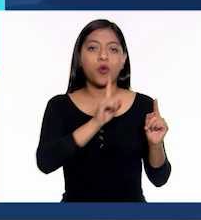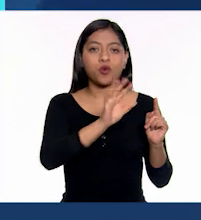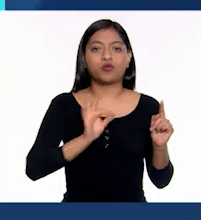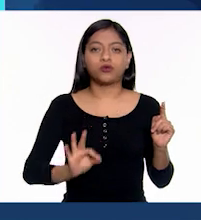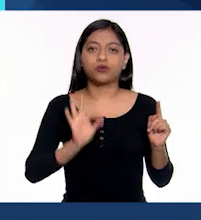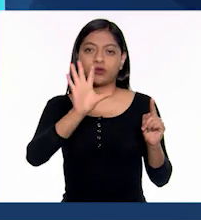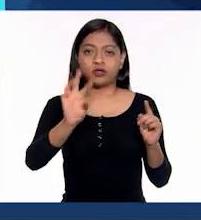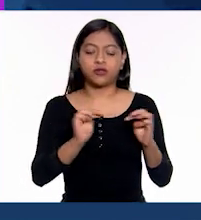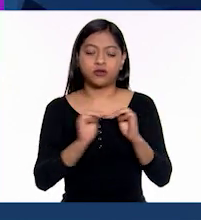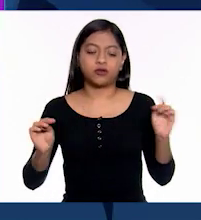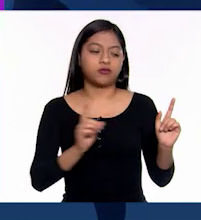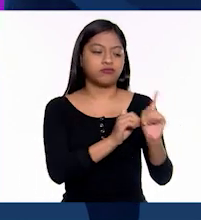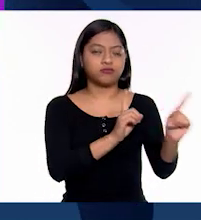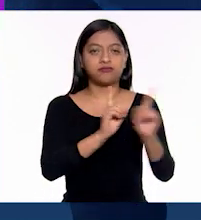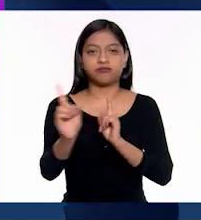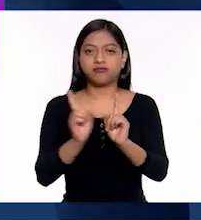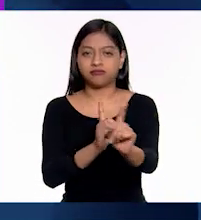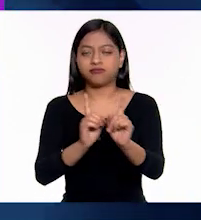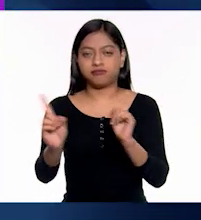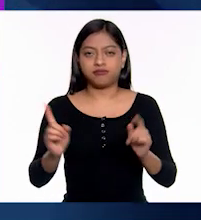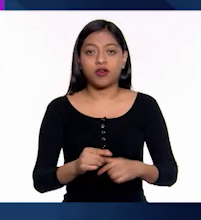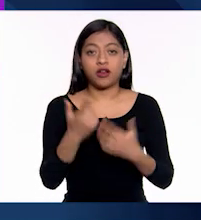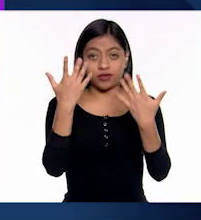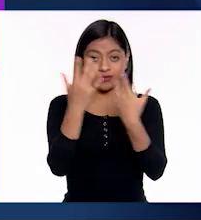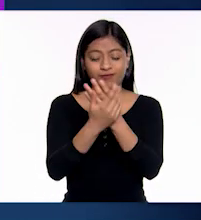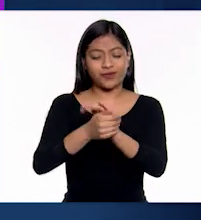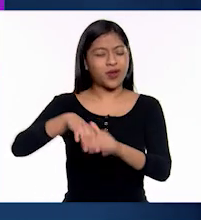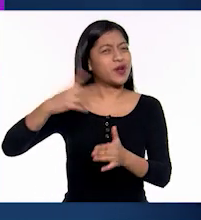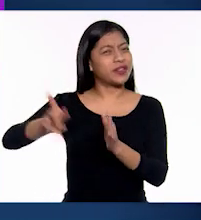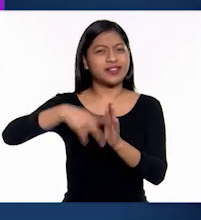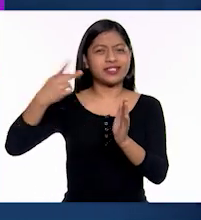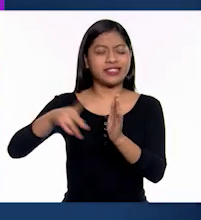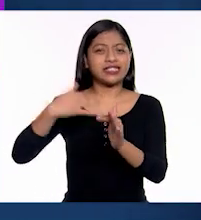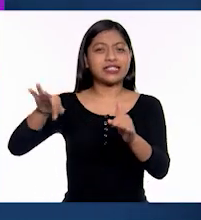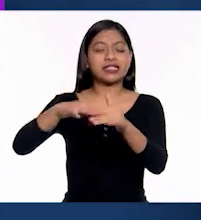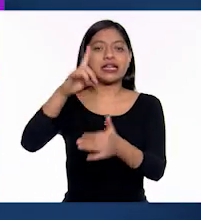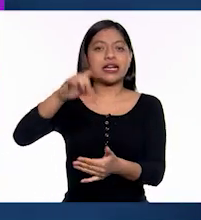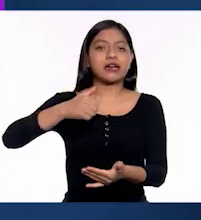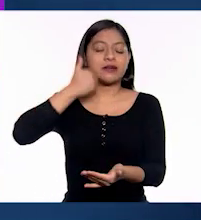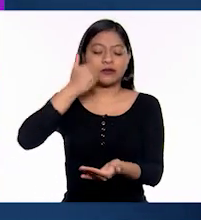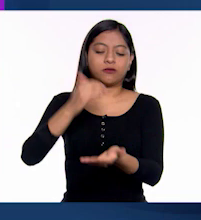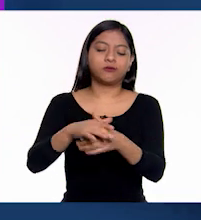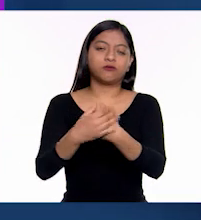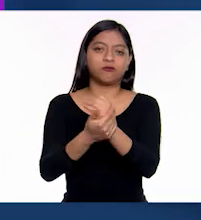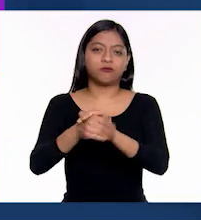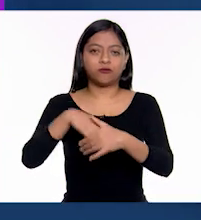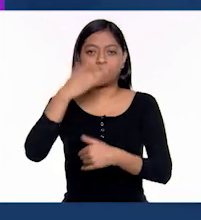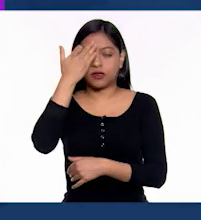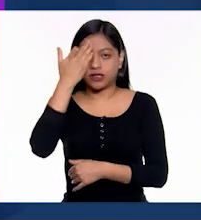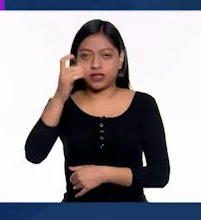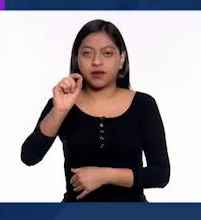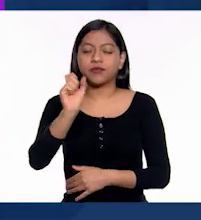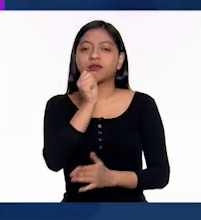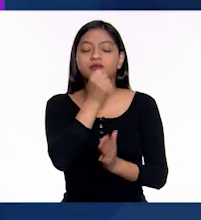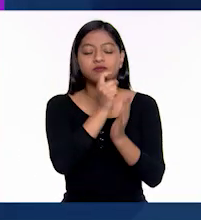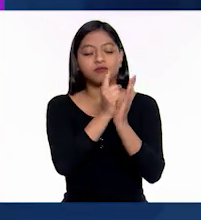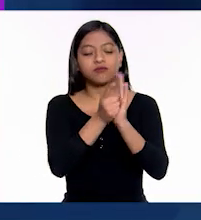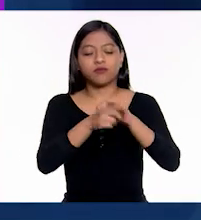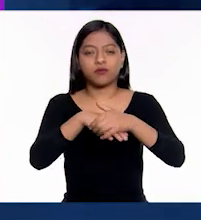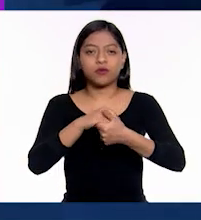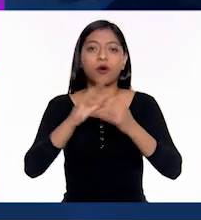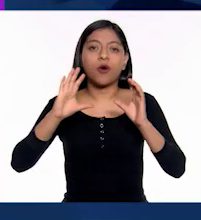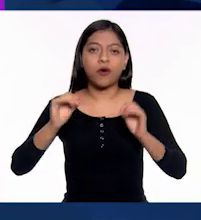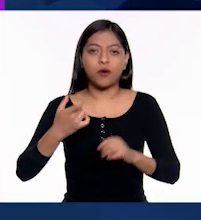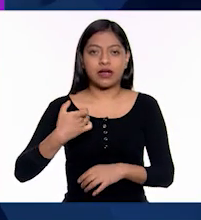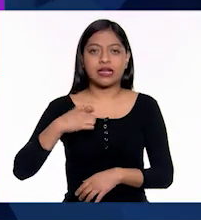1,5 metros entre tú y los demás. Lávate las manos muy seguido con agua y jabón por lo menos durante 20 segundos o